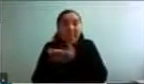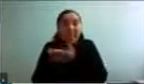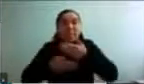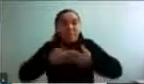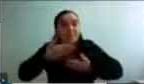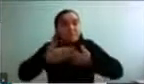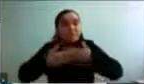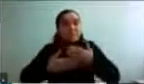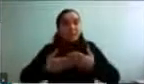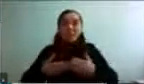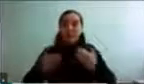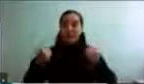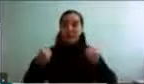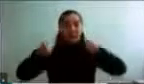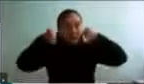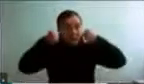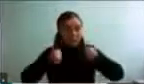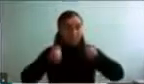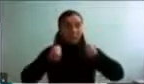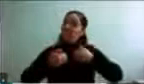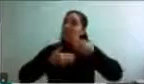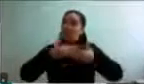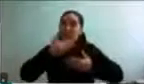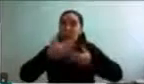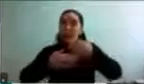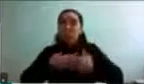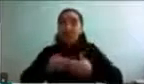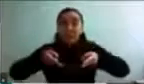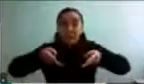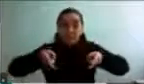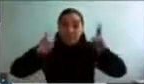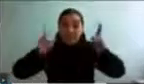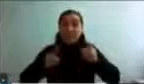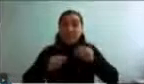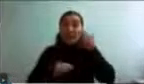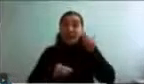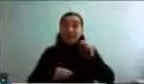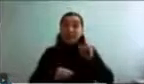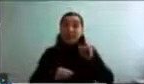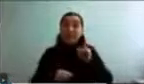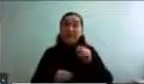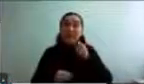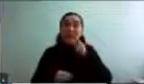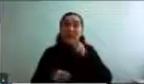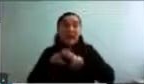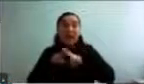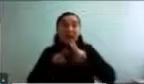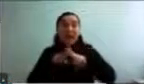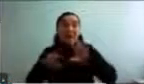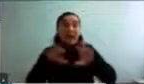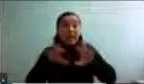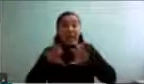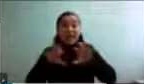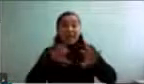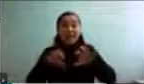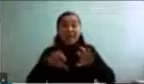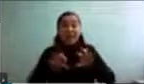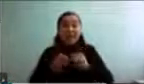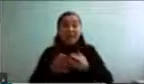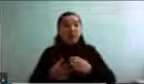funcional que te permita, como dijo Iñezca, hacer tus actividades que te generen sentido,